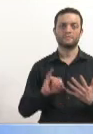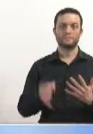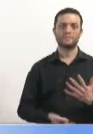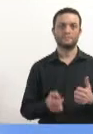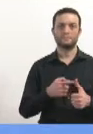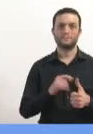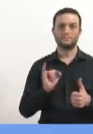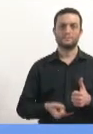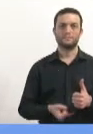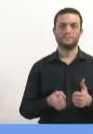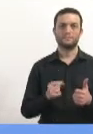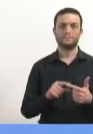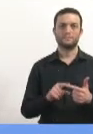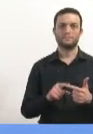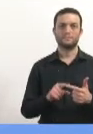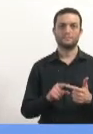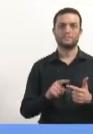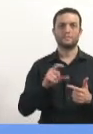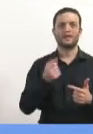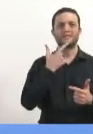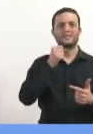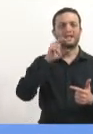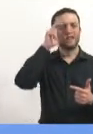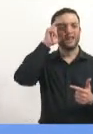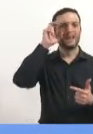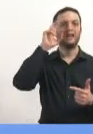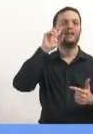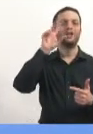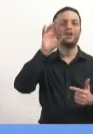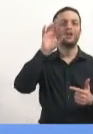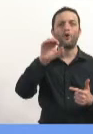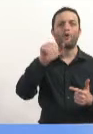afirmativo bruce afirmativo senador k serio su voto